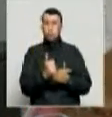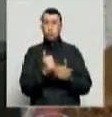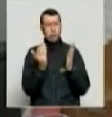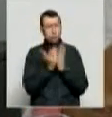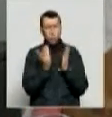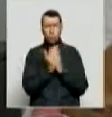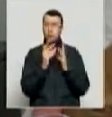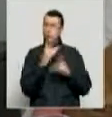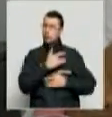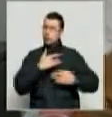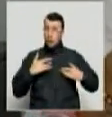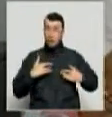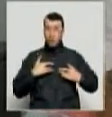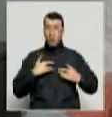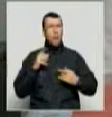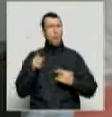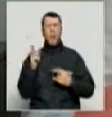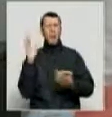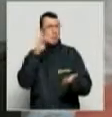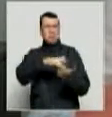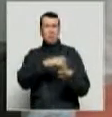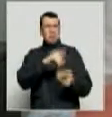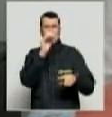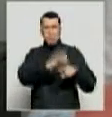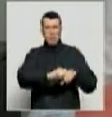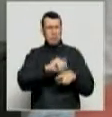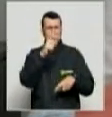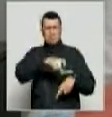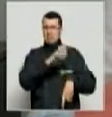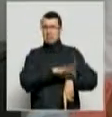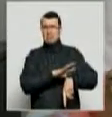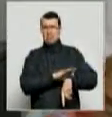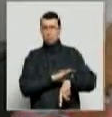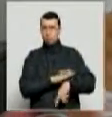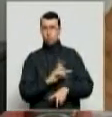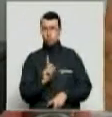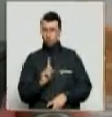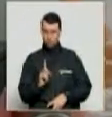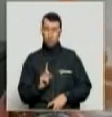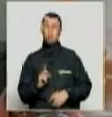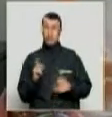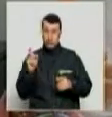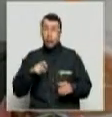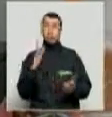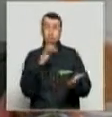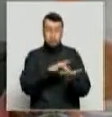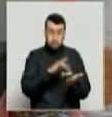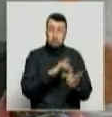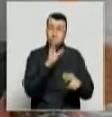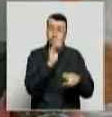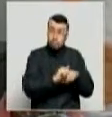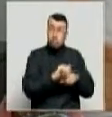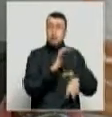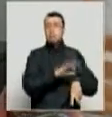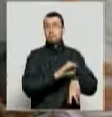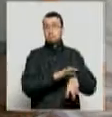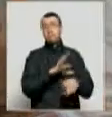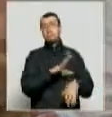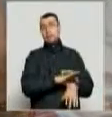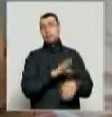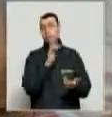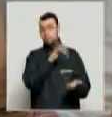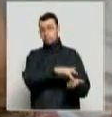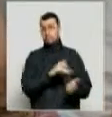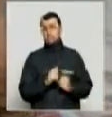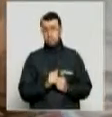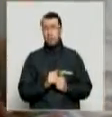Nosotros no pretendemos reemplazar una consulta médica con este espacio. Queremos es que todos ustedes cada vez